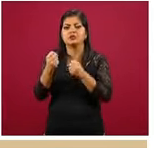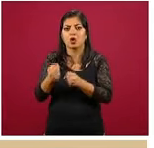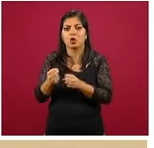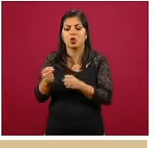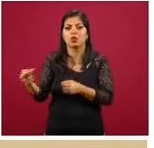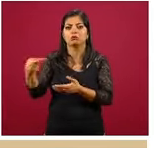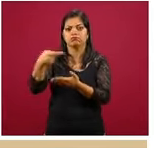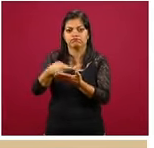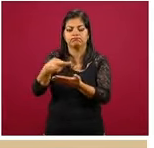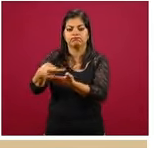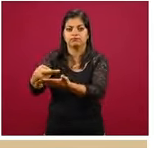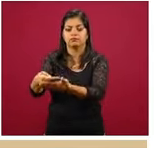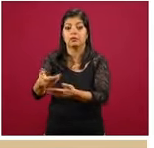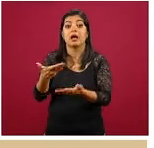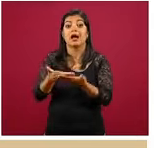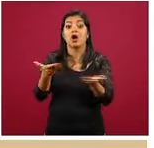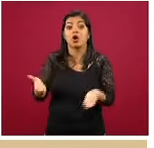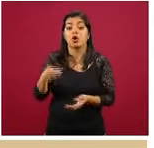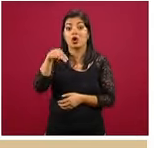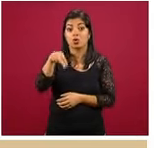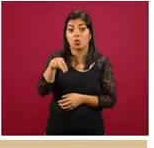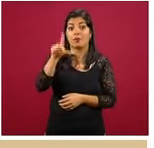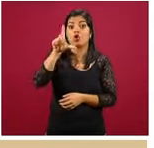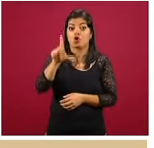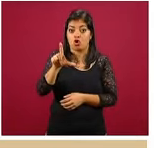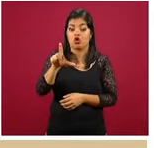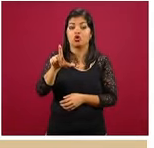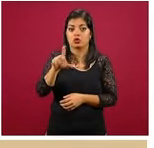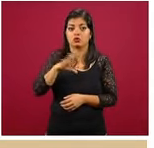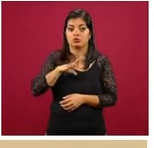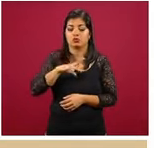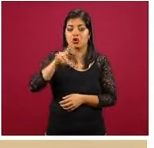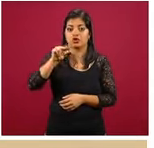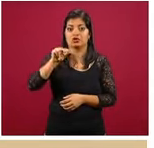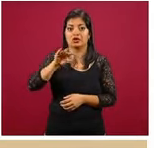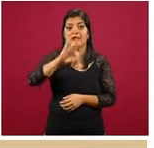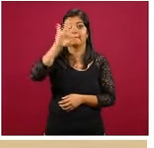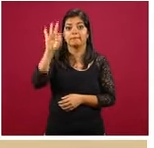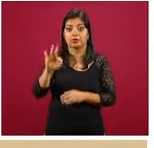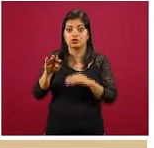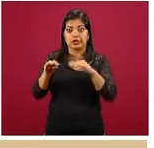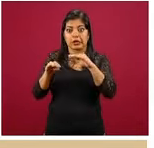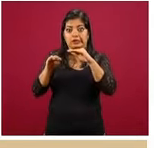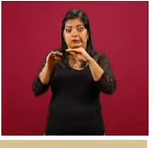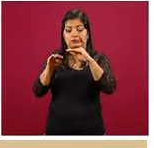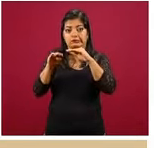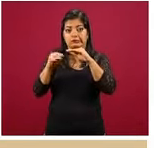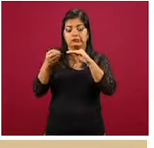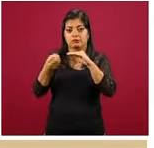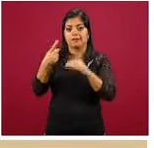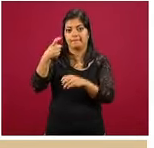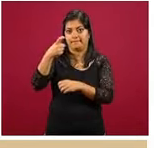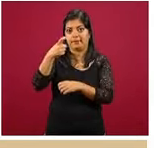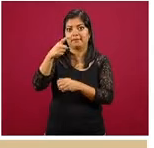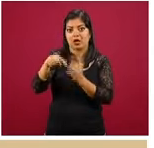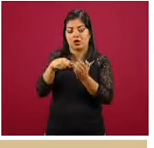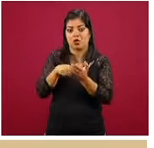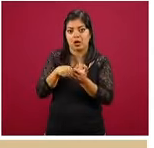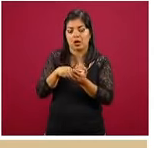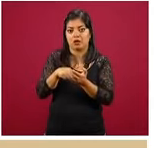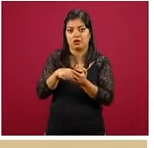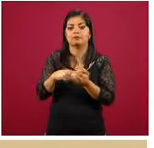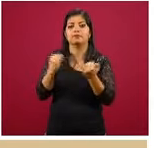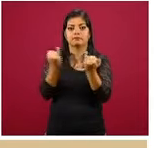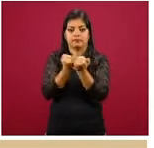incorporando. Ahora es Nuevo León quien se ha mantenido también alrededor de este 80% de ocupación, el que ocupa el primer lugar. También se